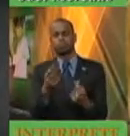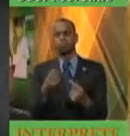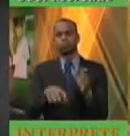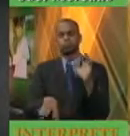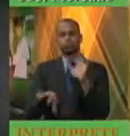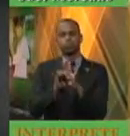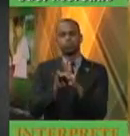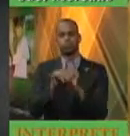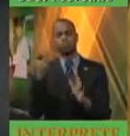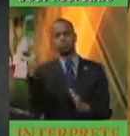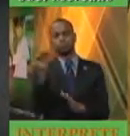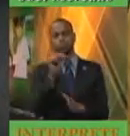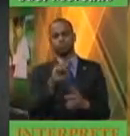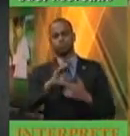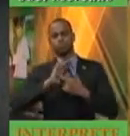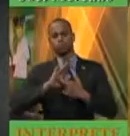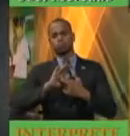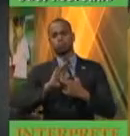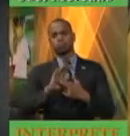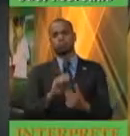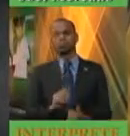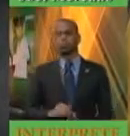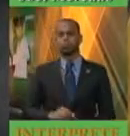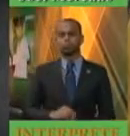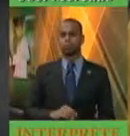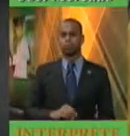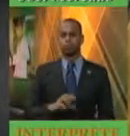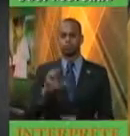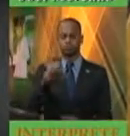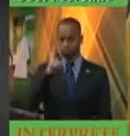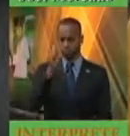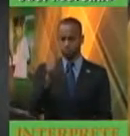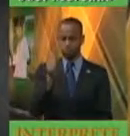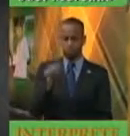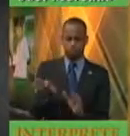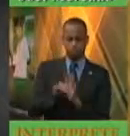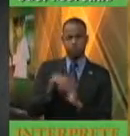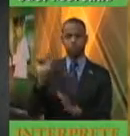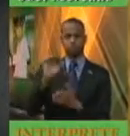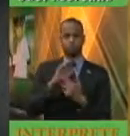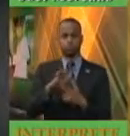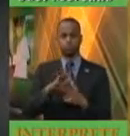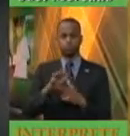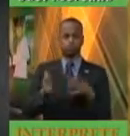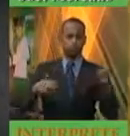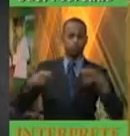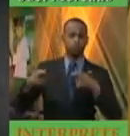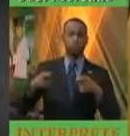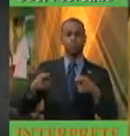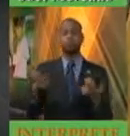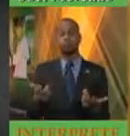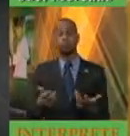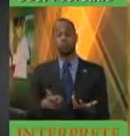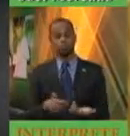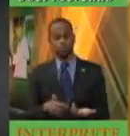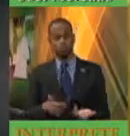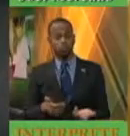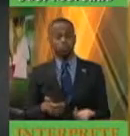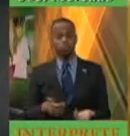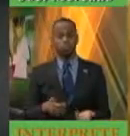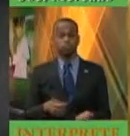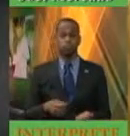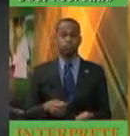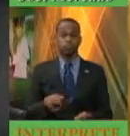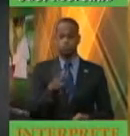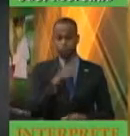elegir quienes nos van a representar en el día de mañana. O sea, más bien nosotros le hablábamos de eso, que